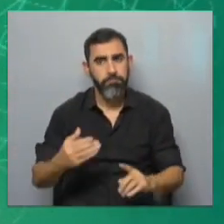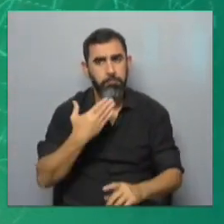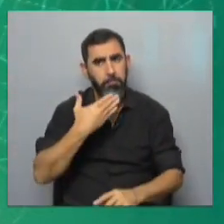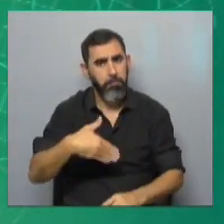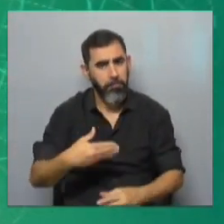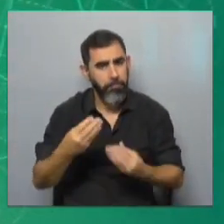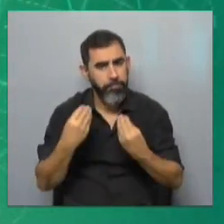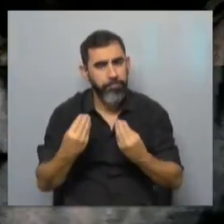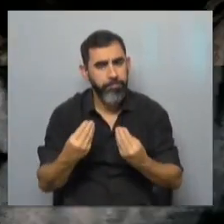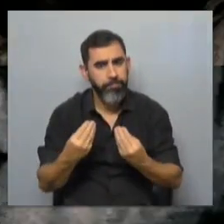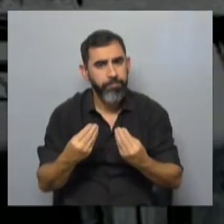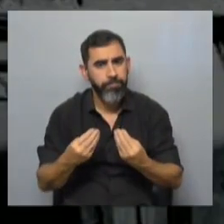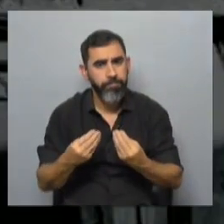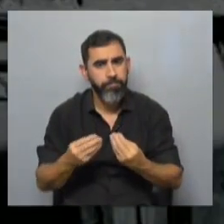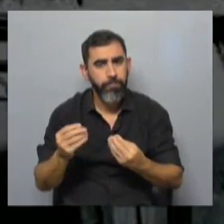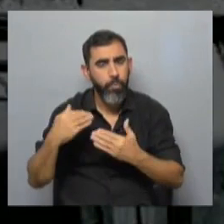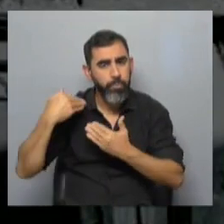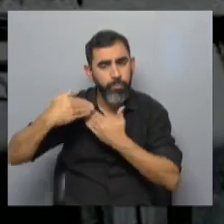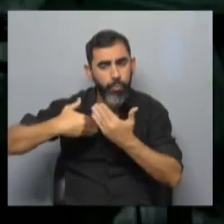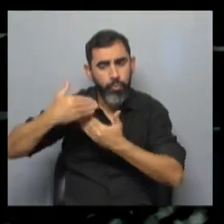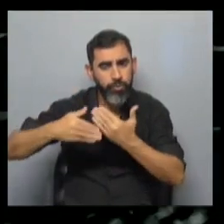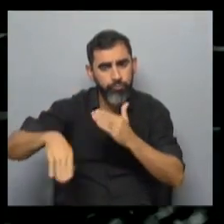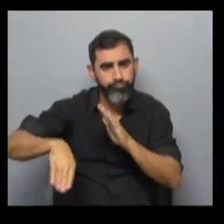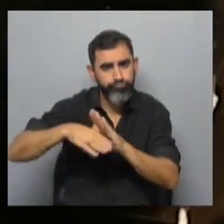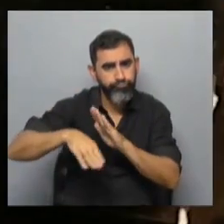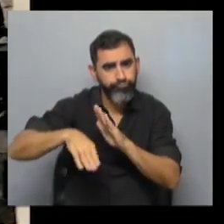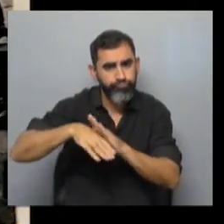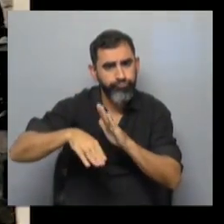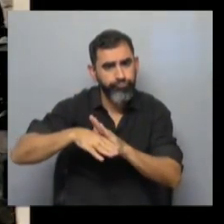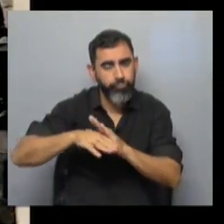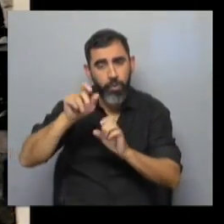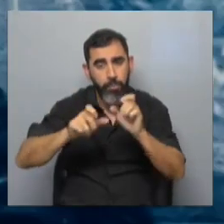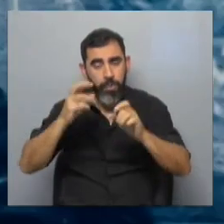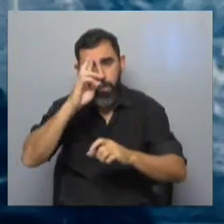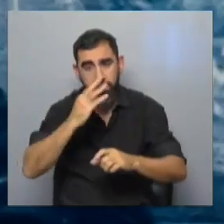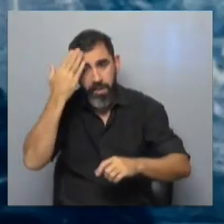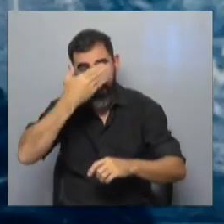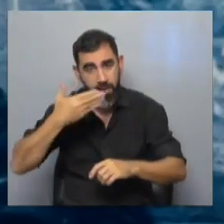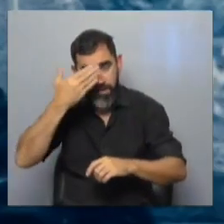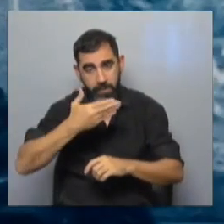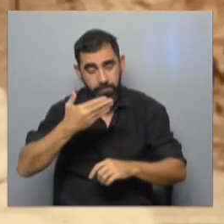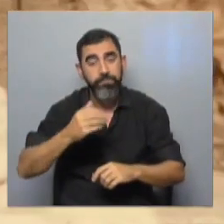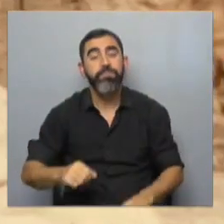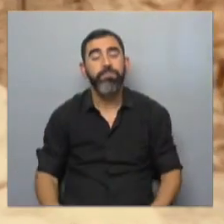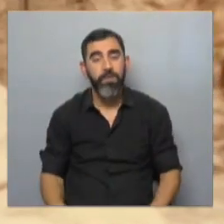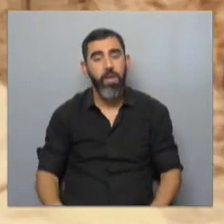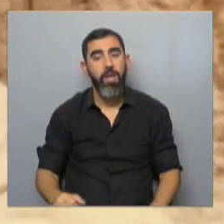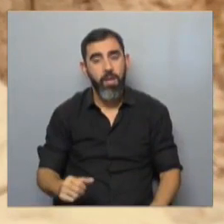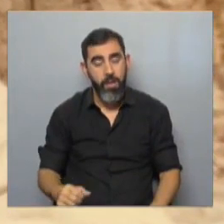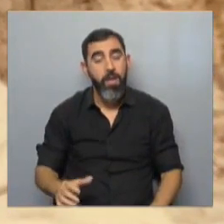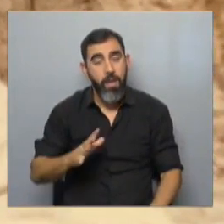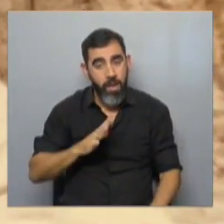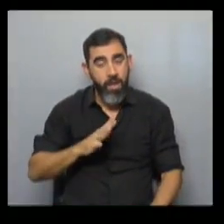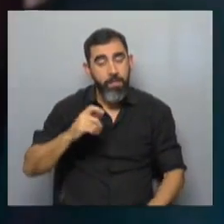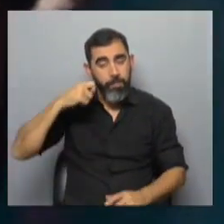atención todos los procesos de desplazamiento que han habido con la población afro. Que si bien van a haber varias proyecciones